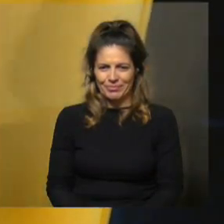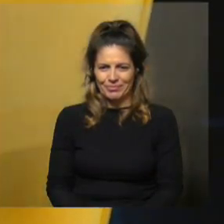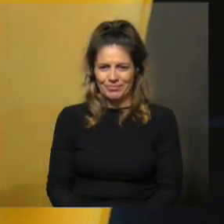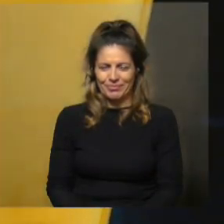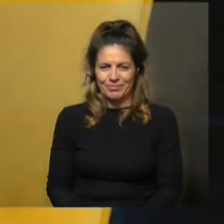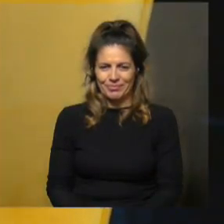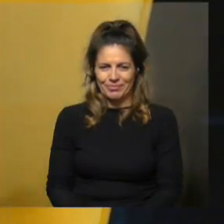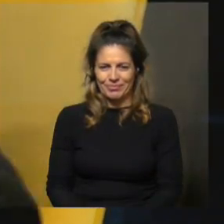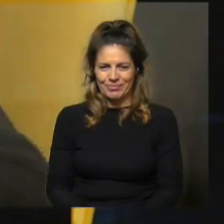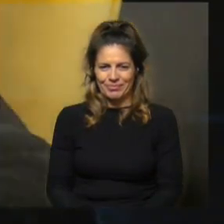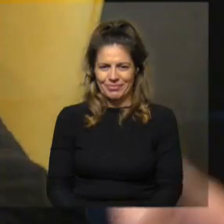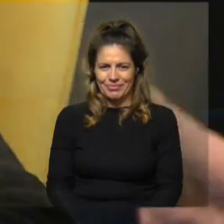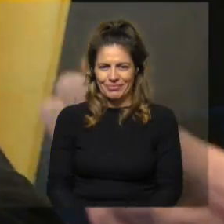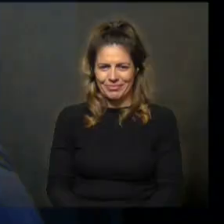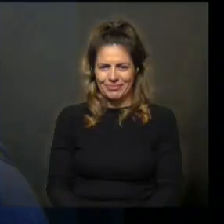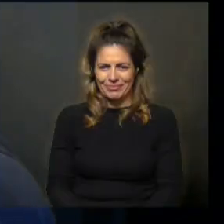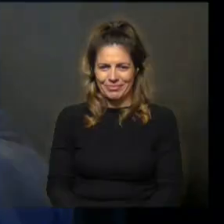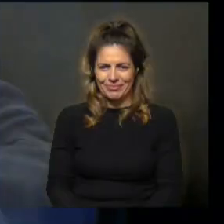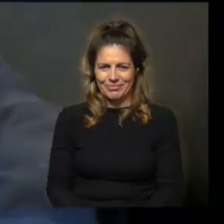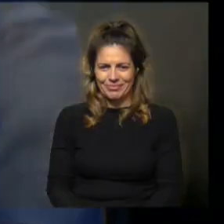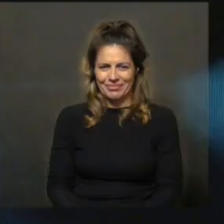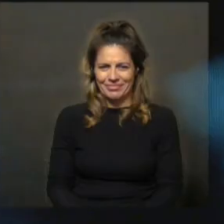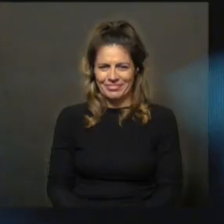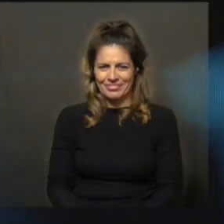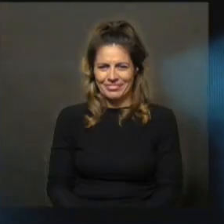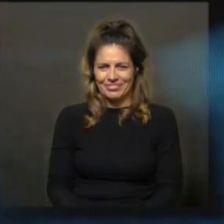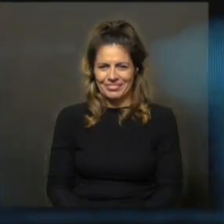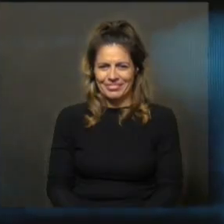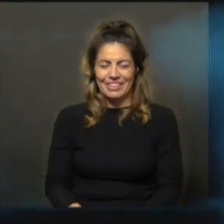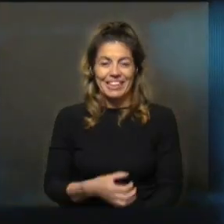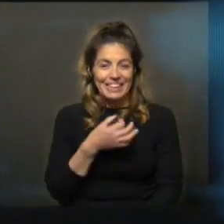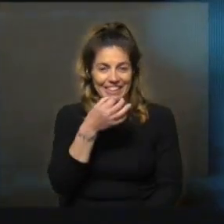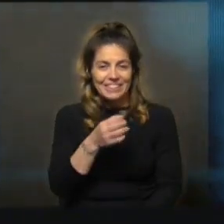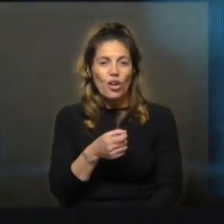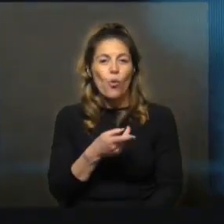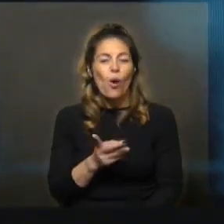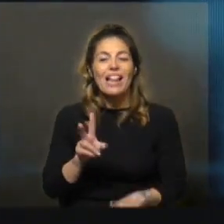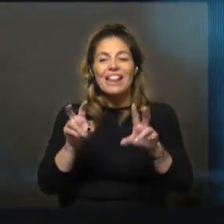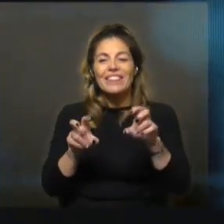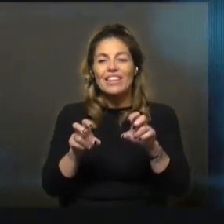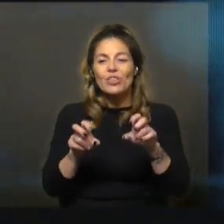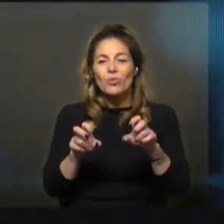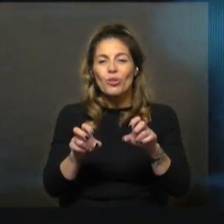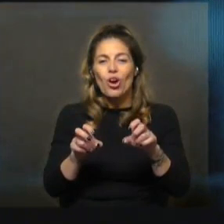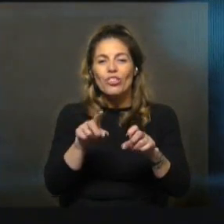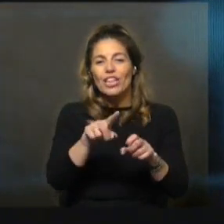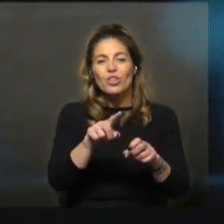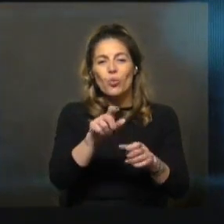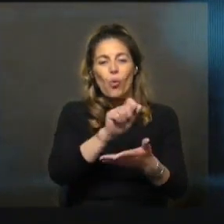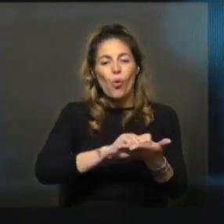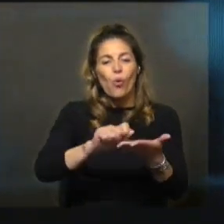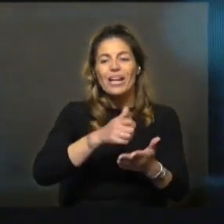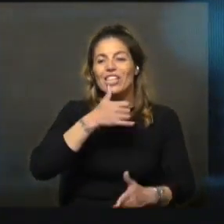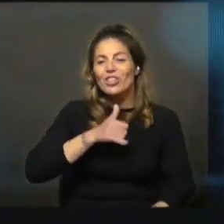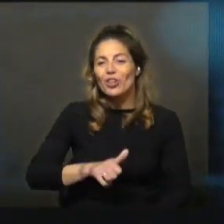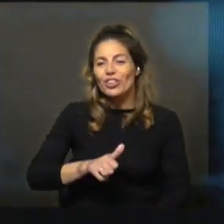mirando Bueno te despertó la risa por lo menos porque dice Cuál sería el título de tu autobiografía y bueno como veníamos